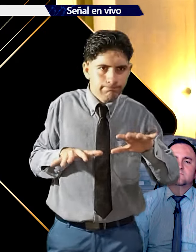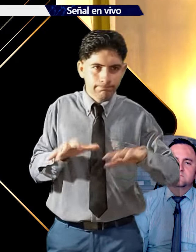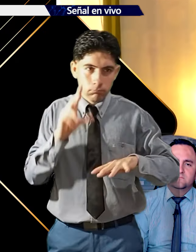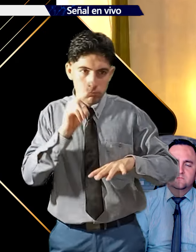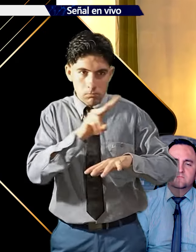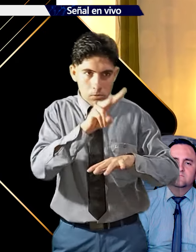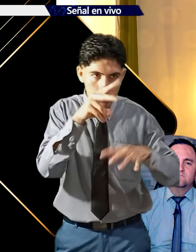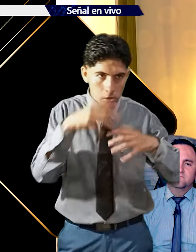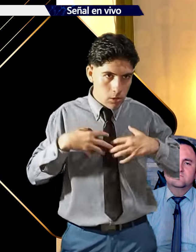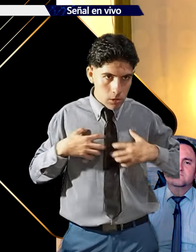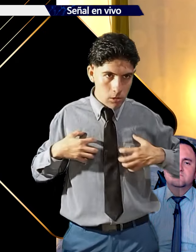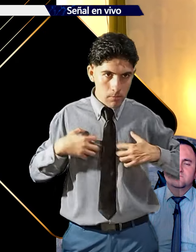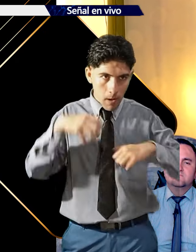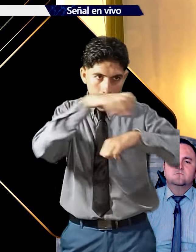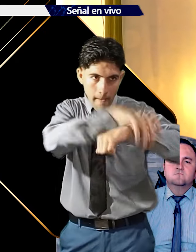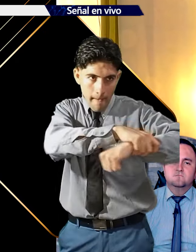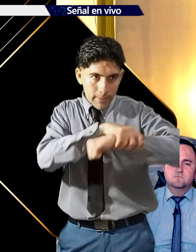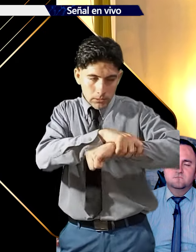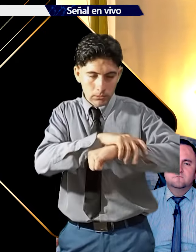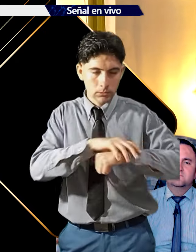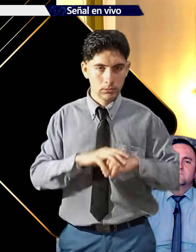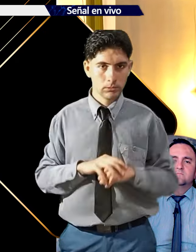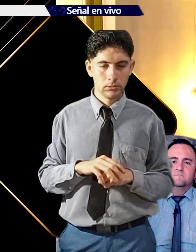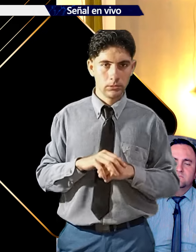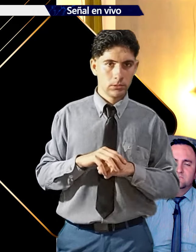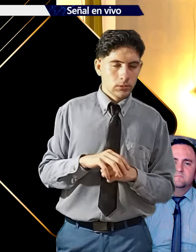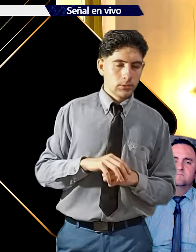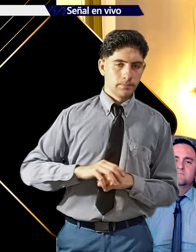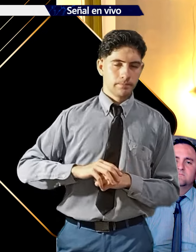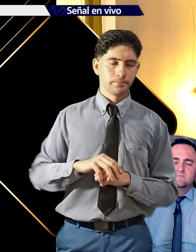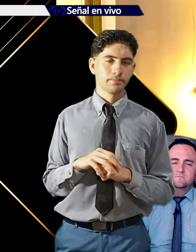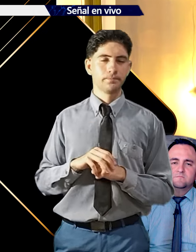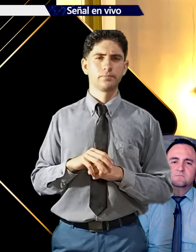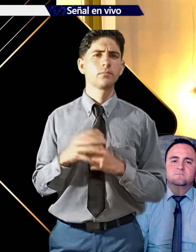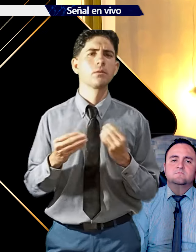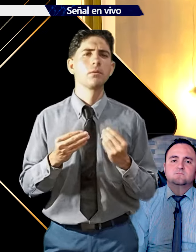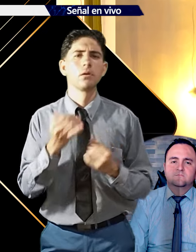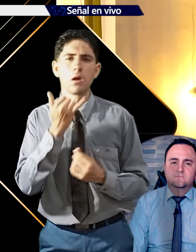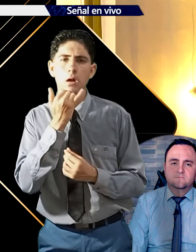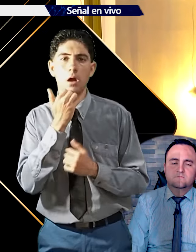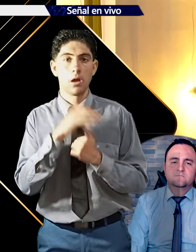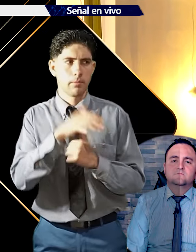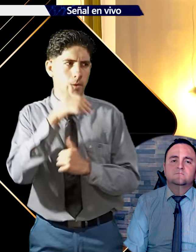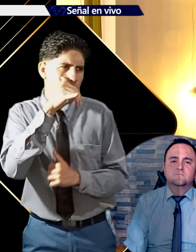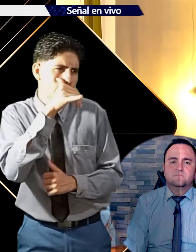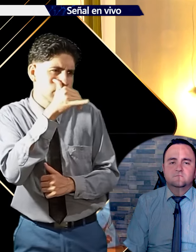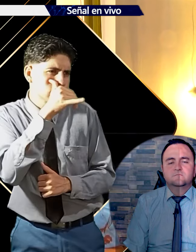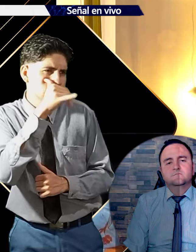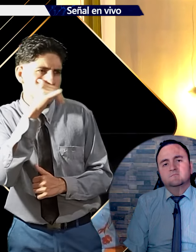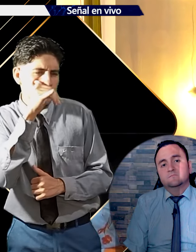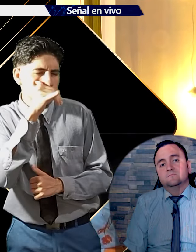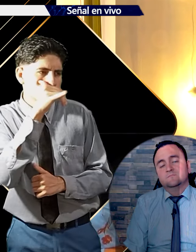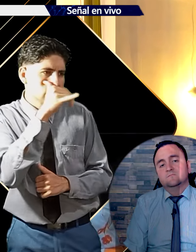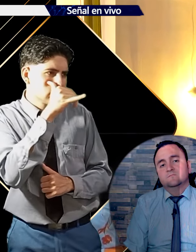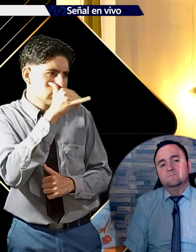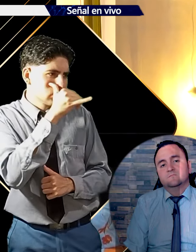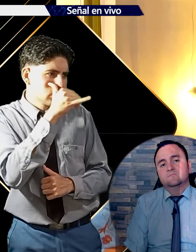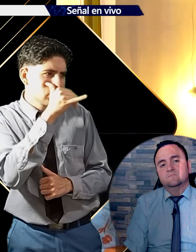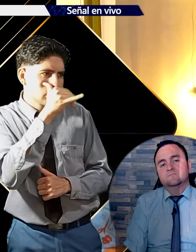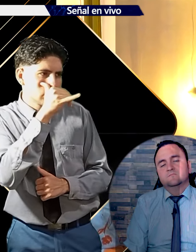bien allá para a ver qué pasaba, si iba de verdad a agarrarla o si se entretenía. Pero me llamó la atención algo, que